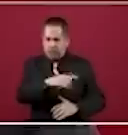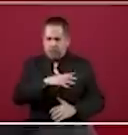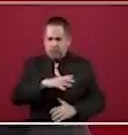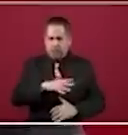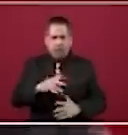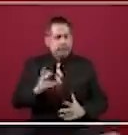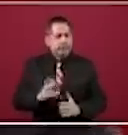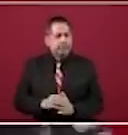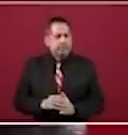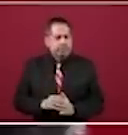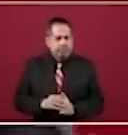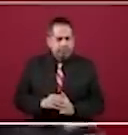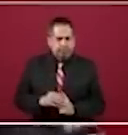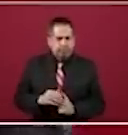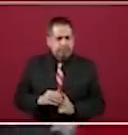hasta